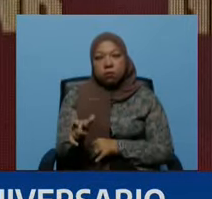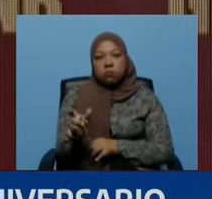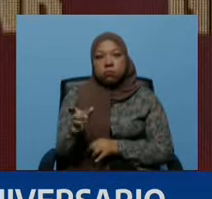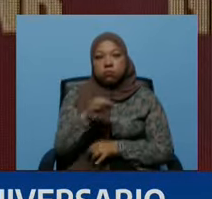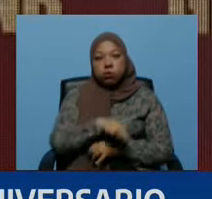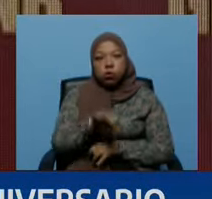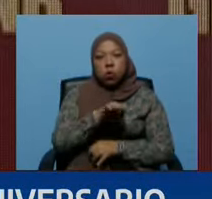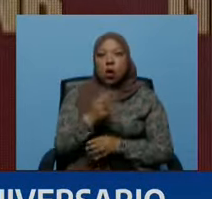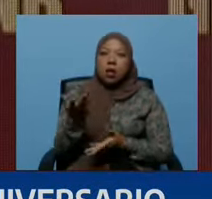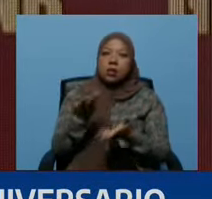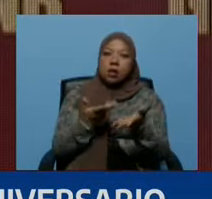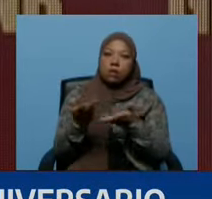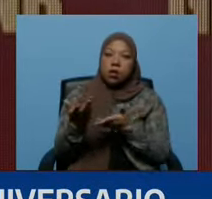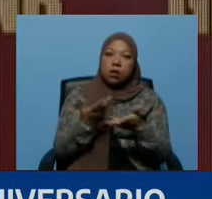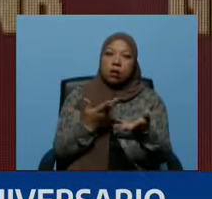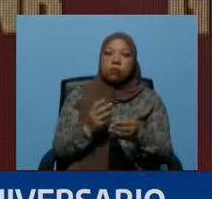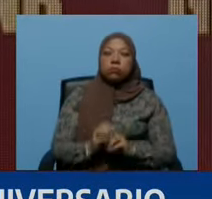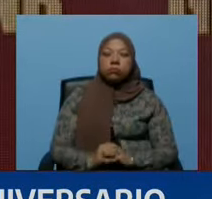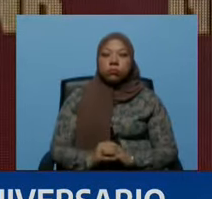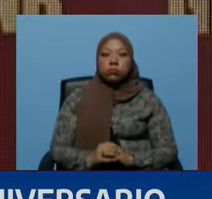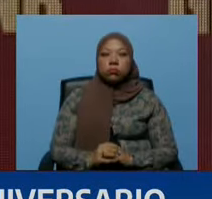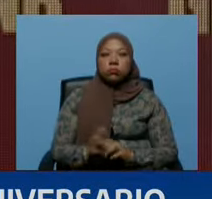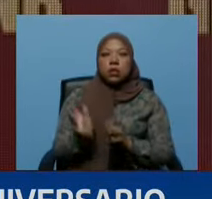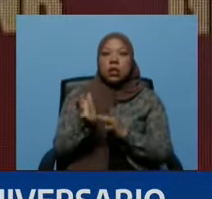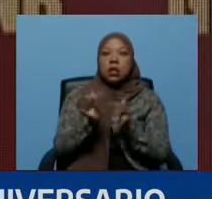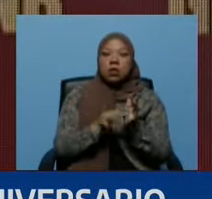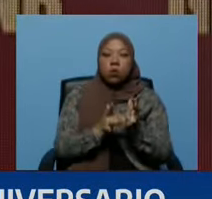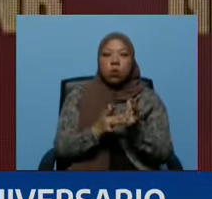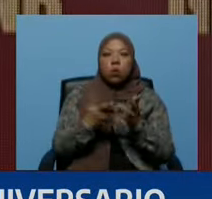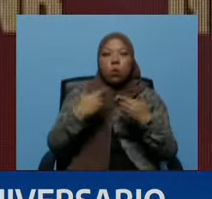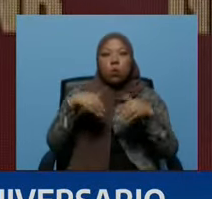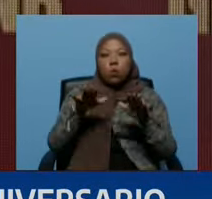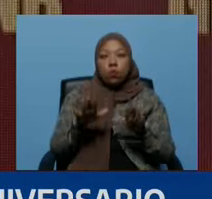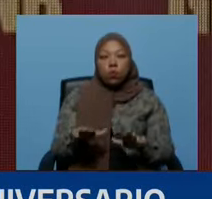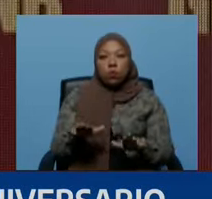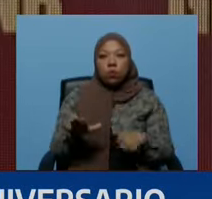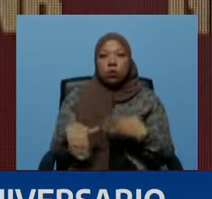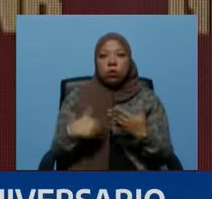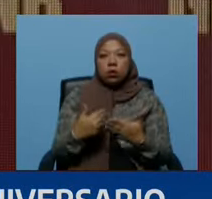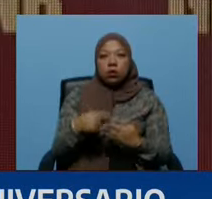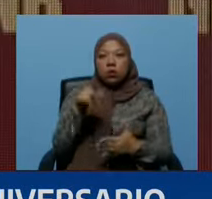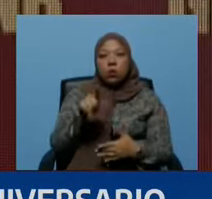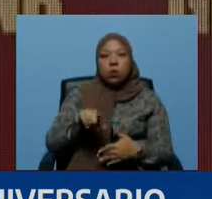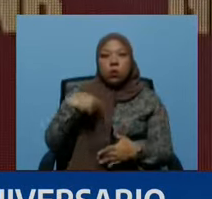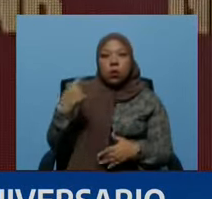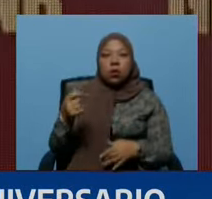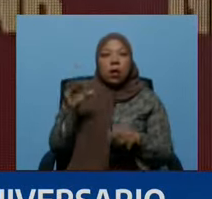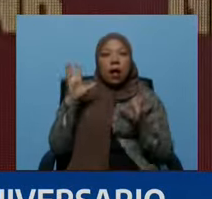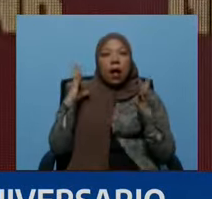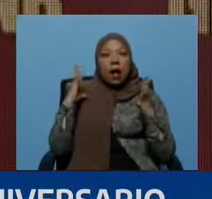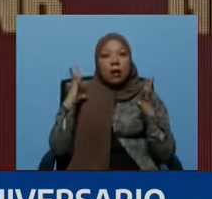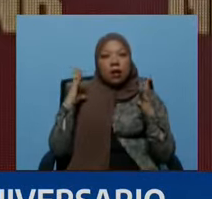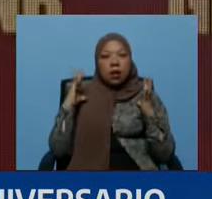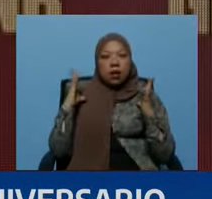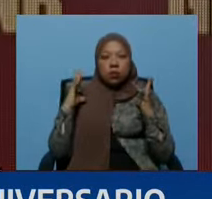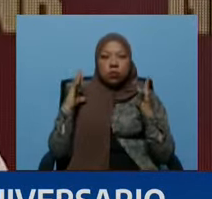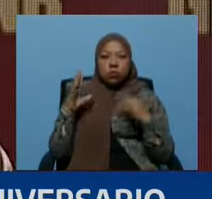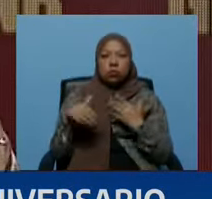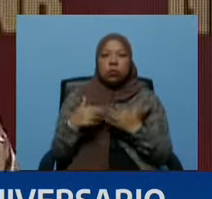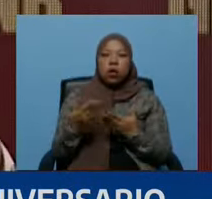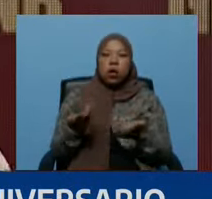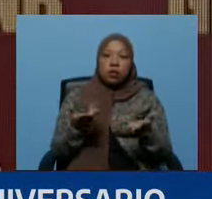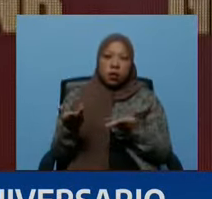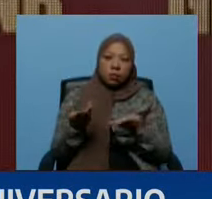solo servirás. El diablo entonces le dejó y aquí vinieron los ángeles que le